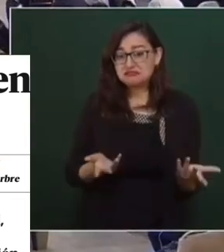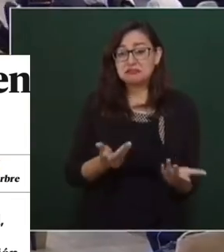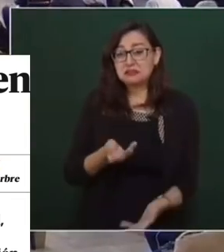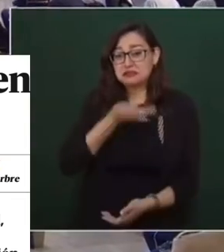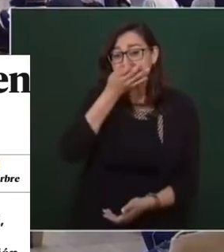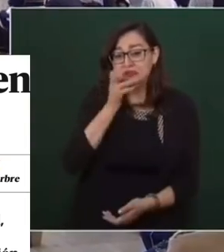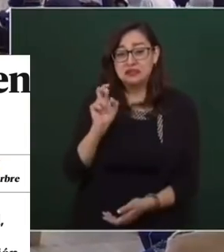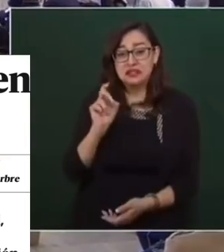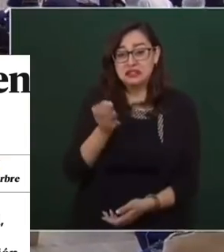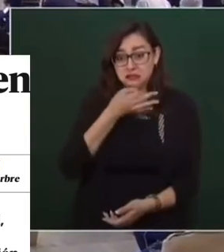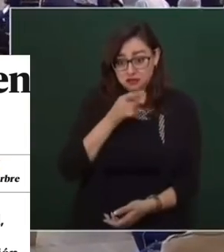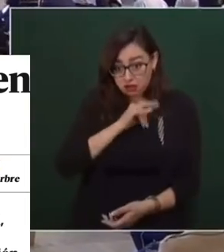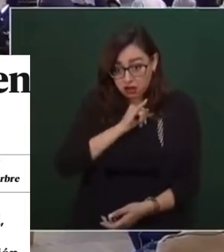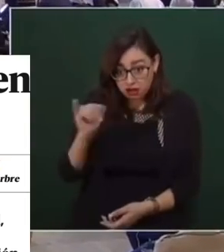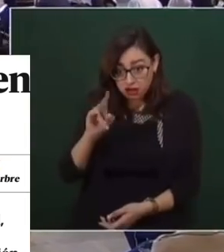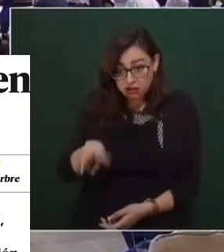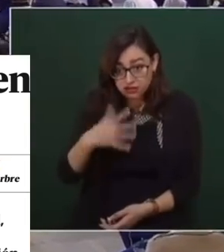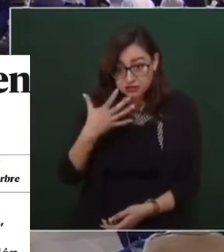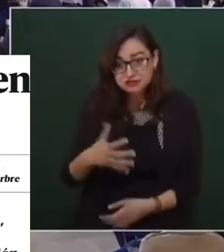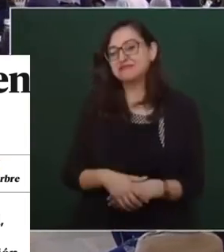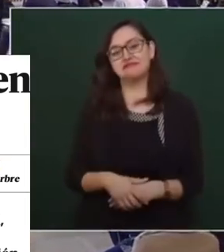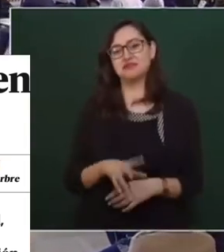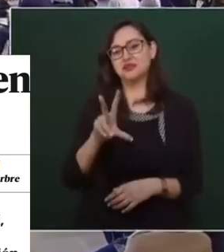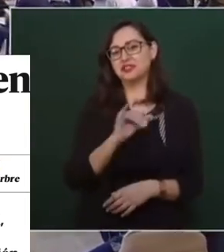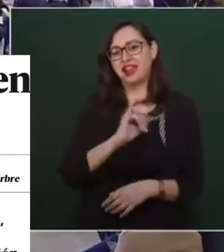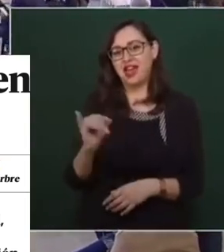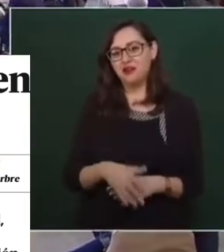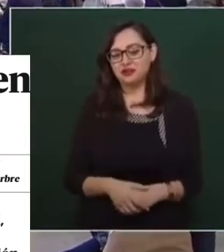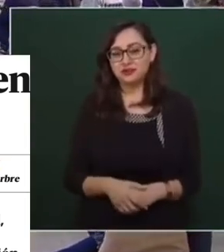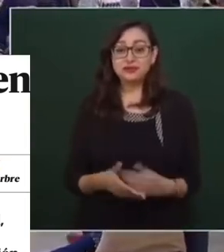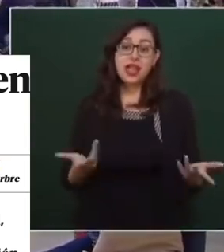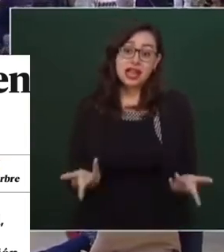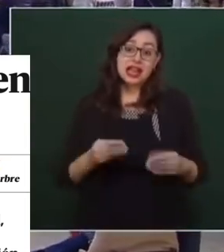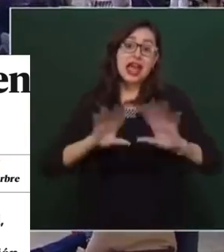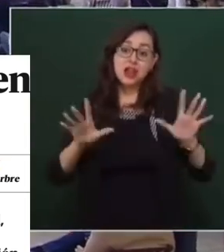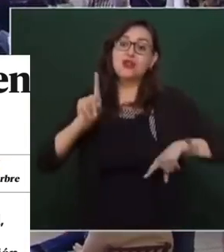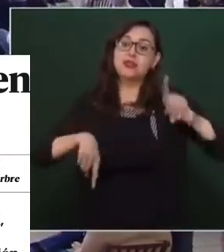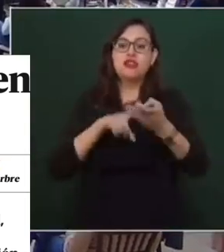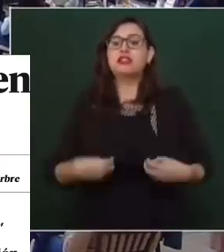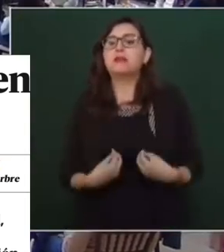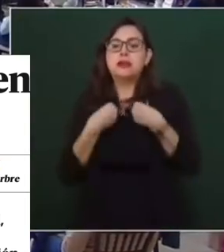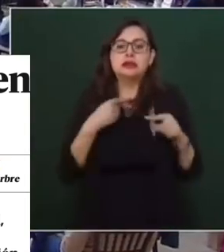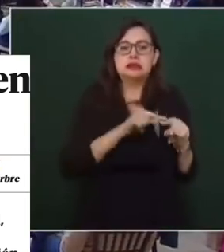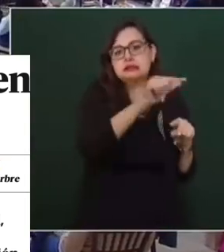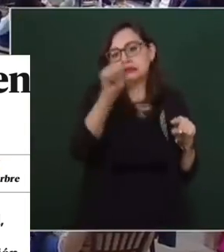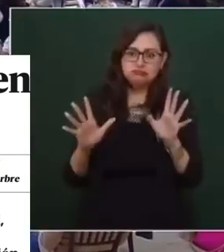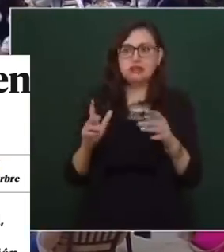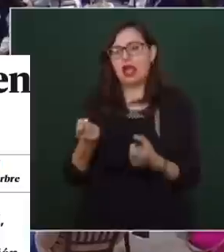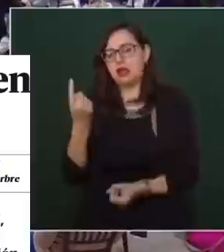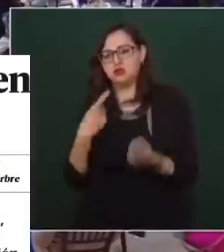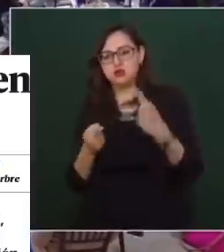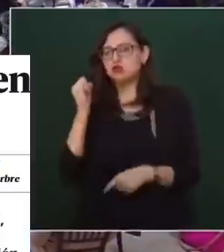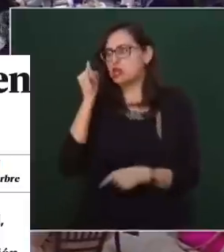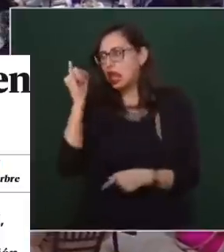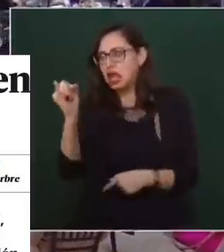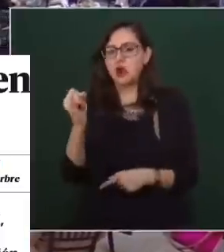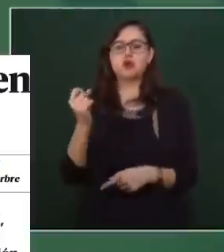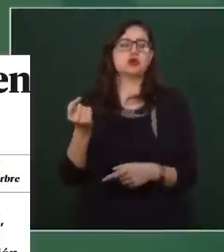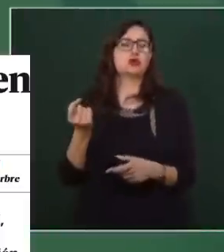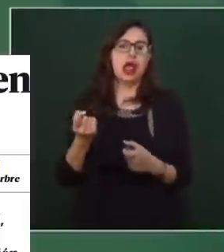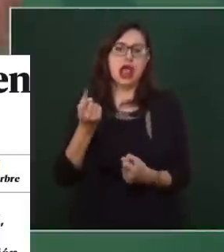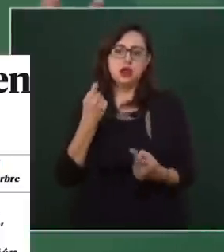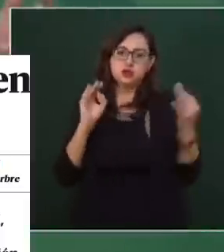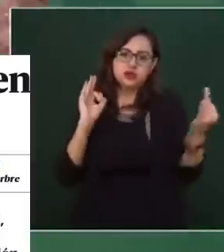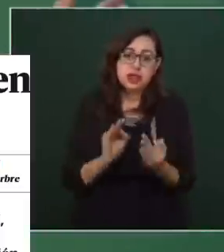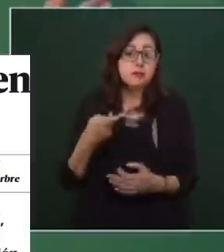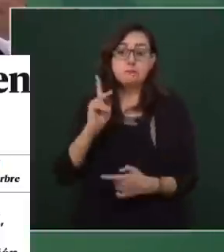hora. Entonces, ¿está lejos? Pues no. Depende de donde vivamos. Y todos vivimos en